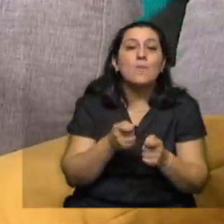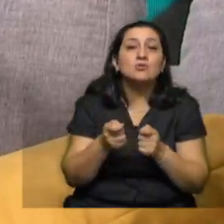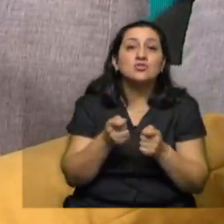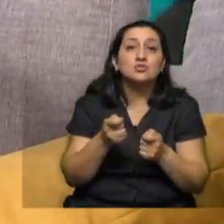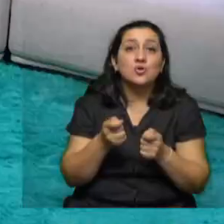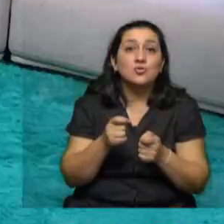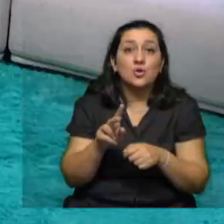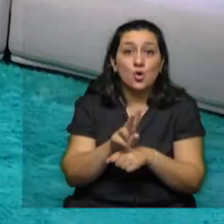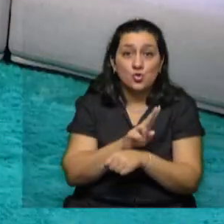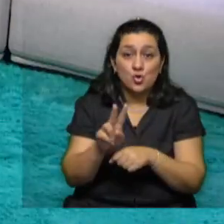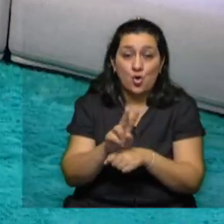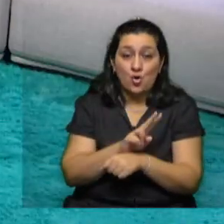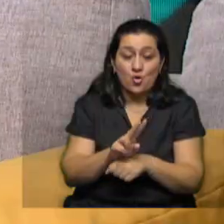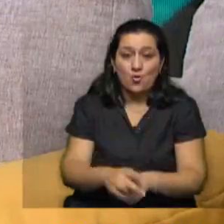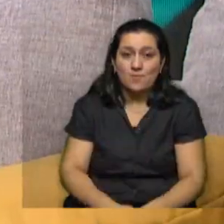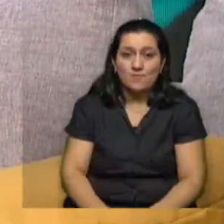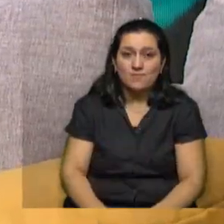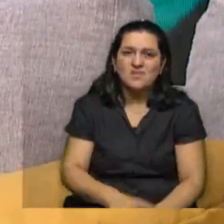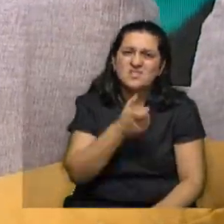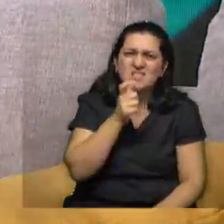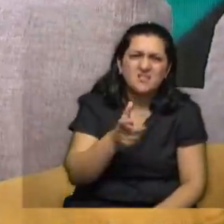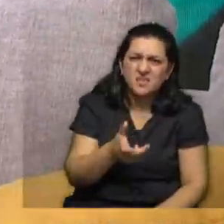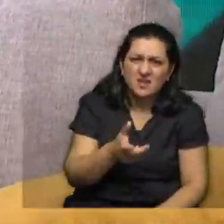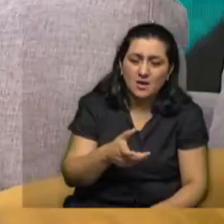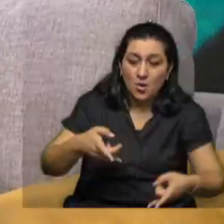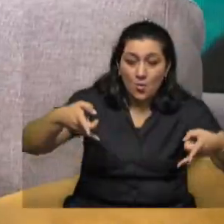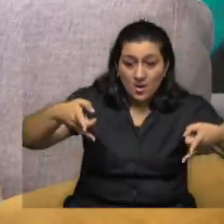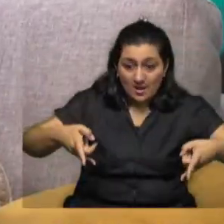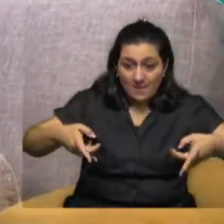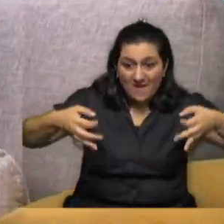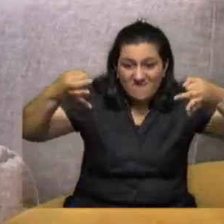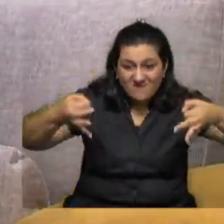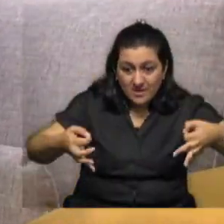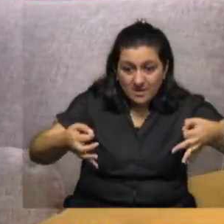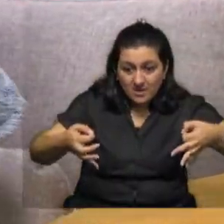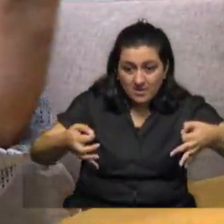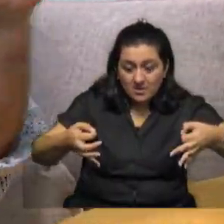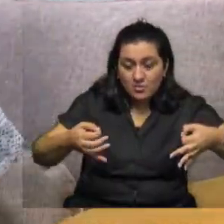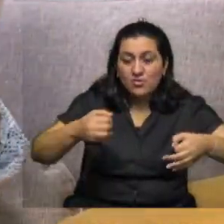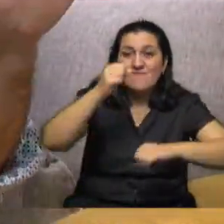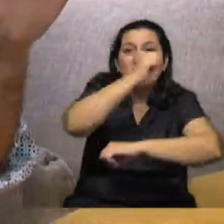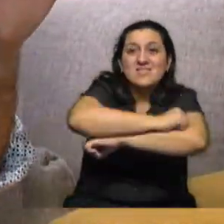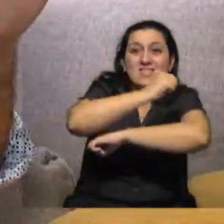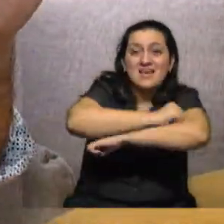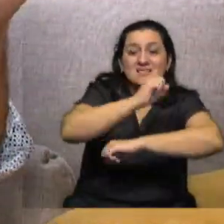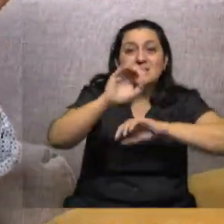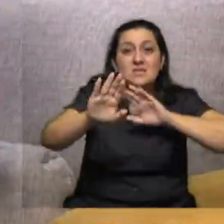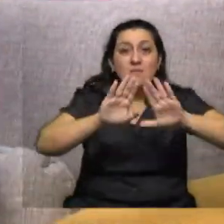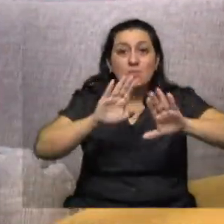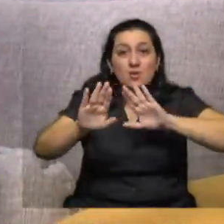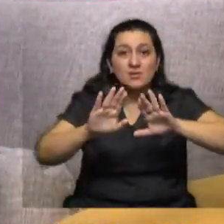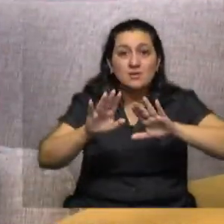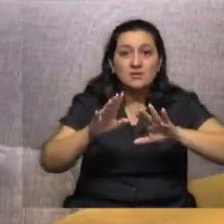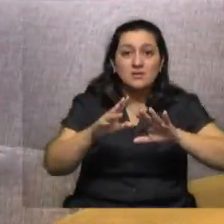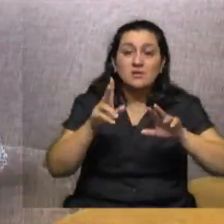Ah, sí. Posición de control. ¿Qué quiere decir una cama bien ubicada? Es aquella donde ventanas y puertas de la habitación se pueden